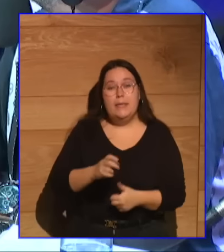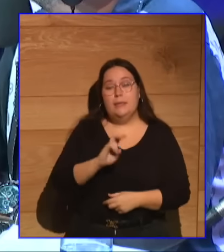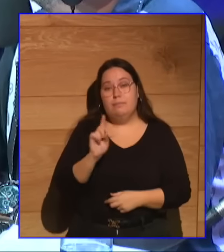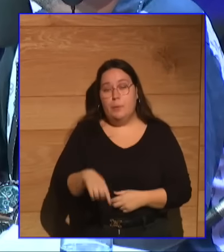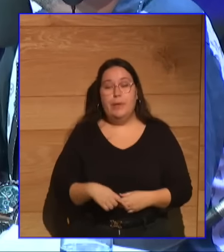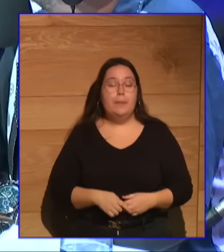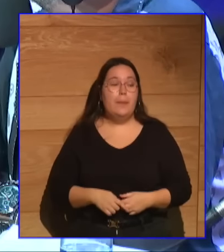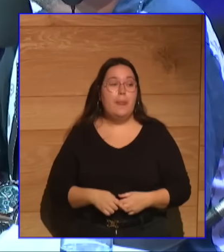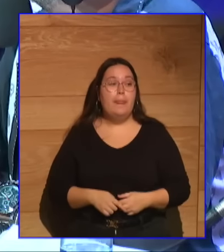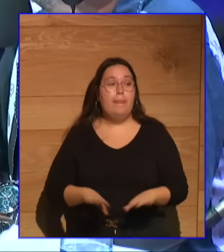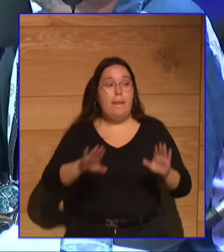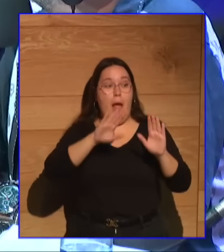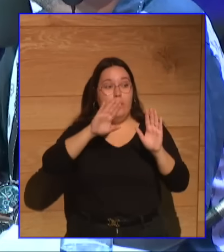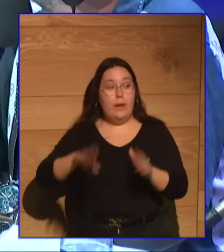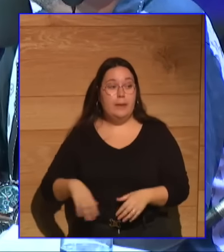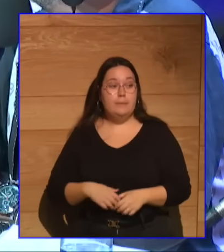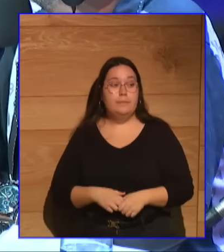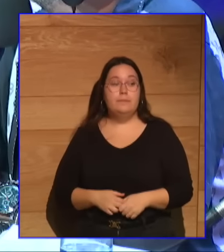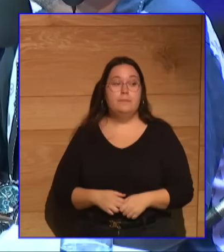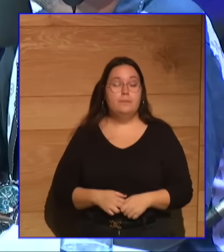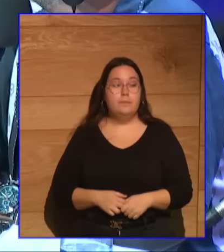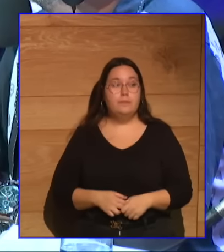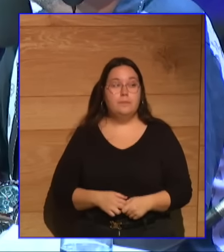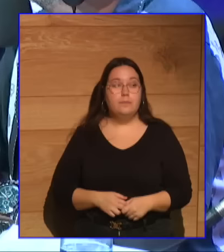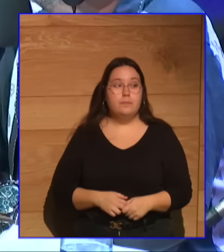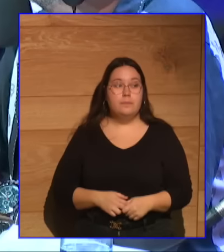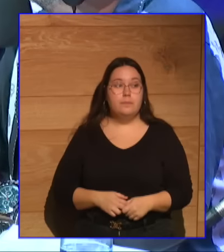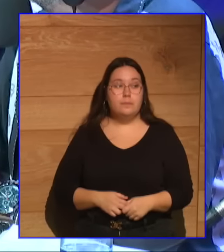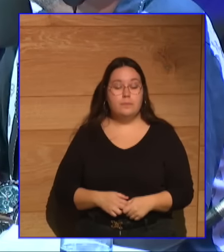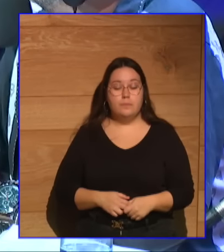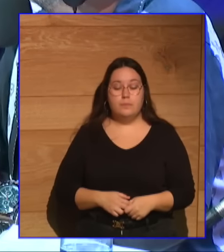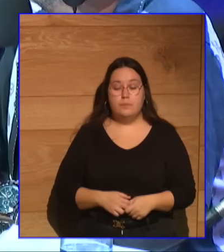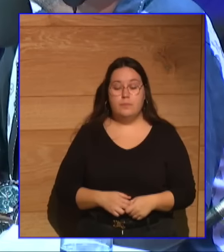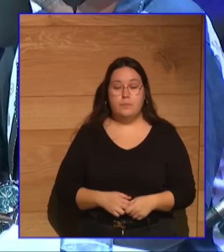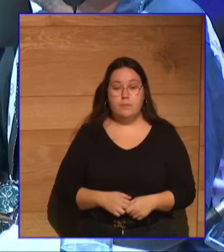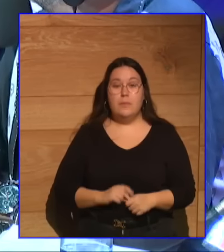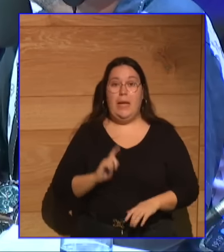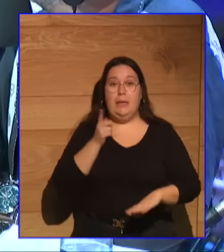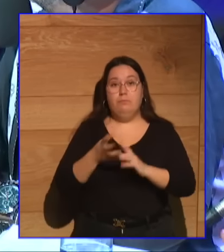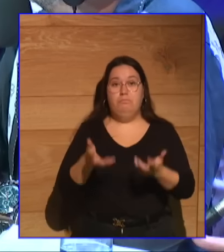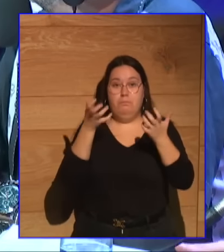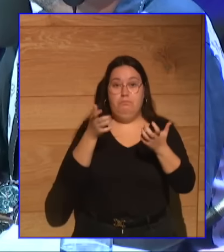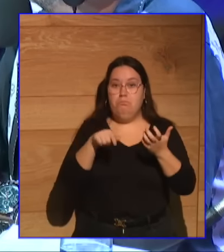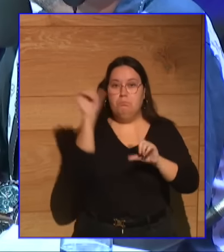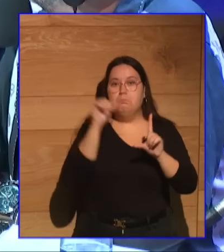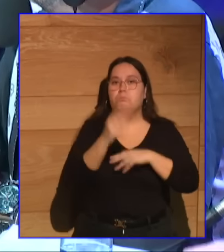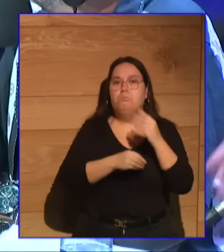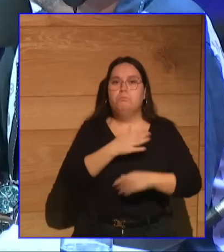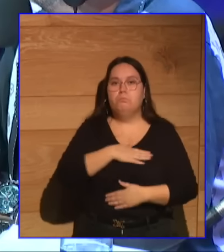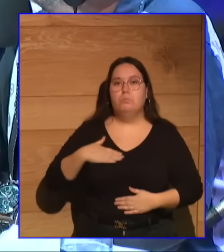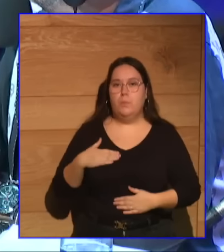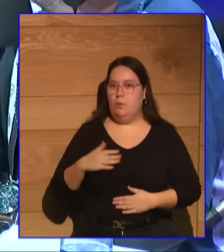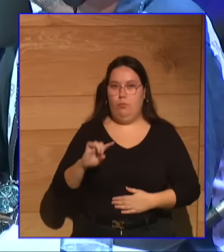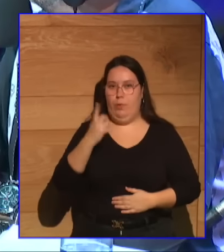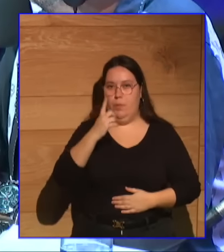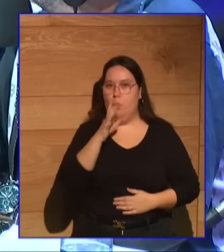lo queramos llamar. Finalmente terminamos en que se la lleva Spielberg. Él quiere hacer esa película por encima de